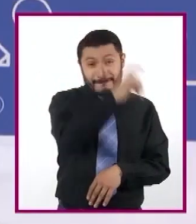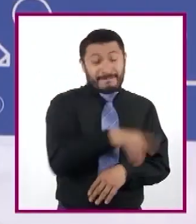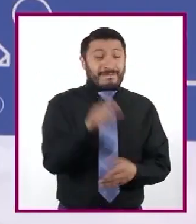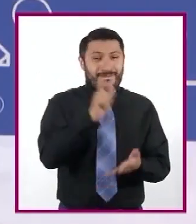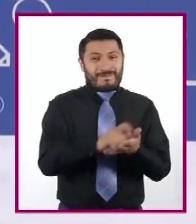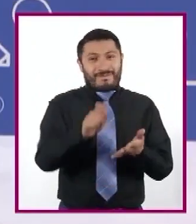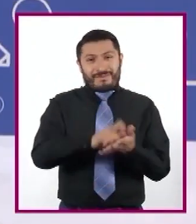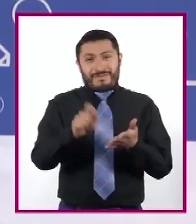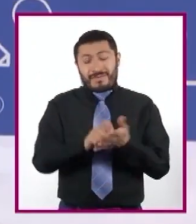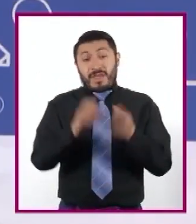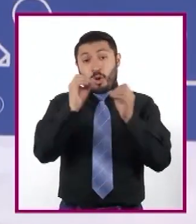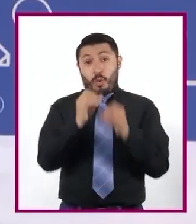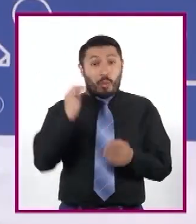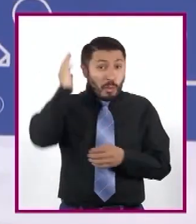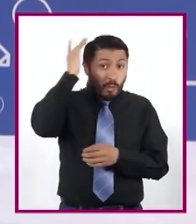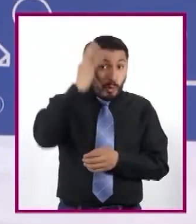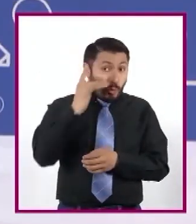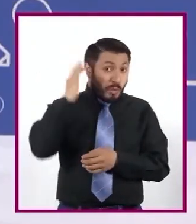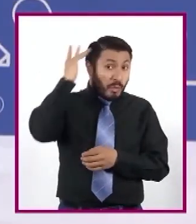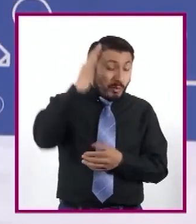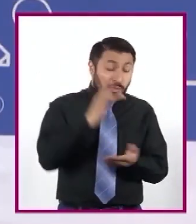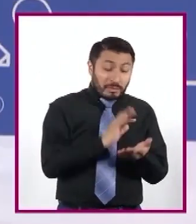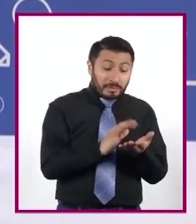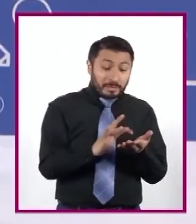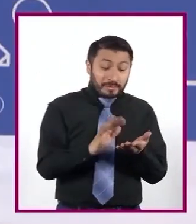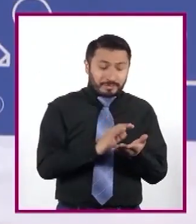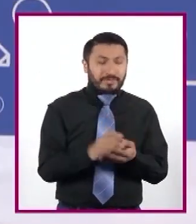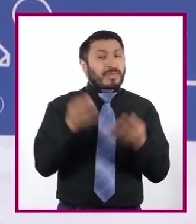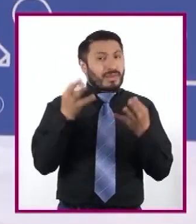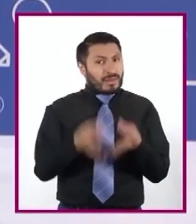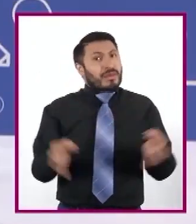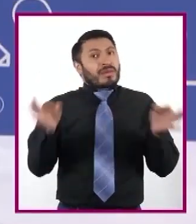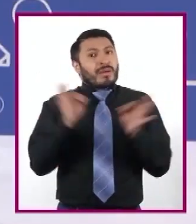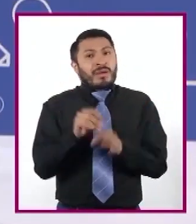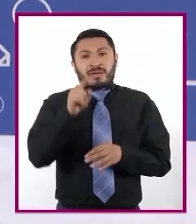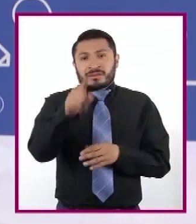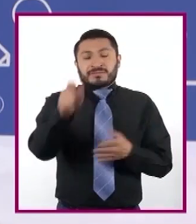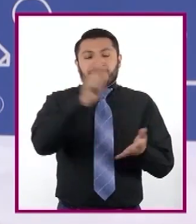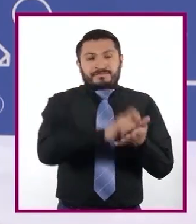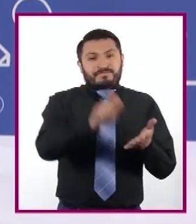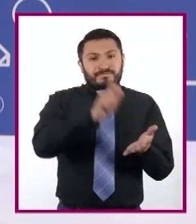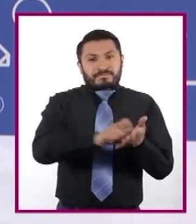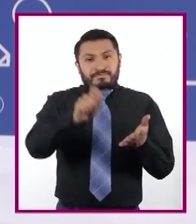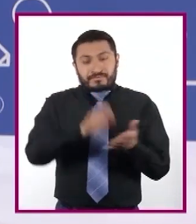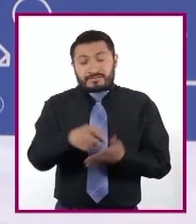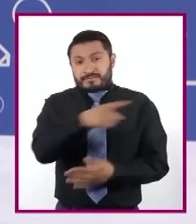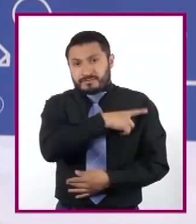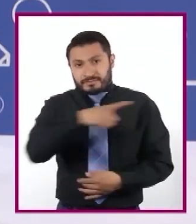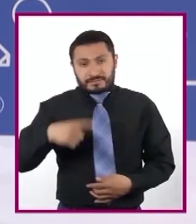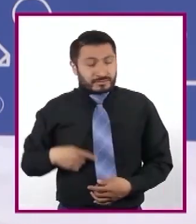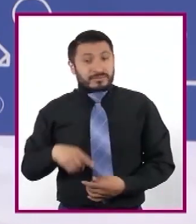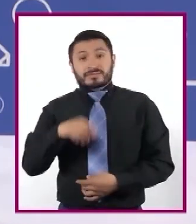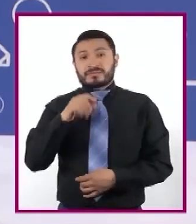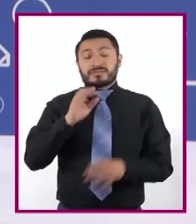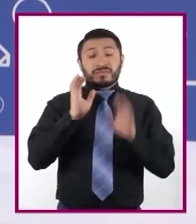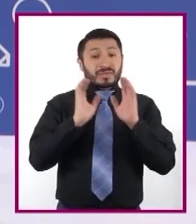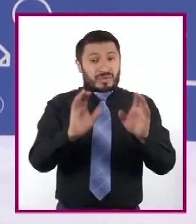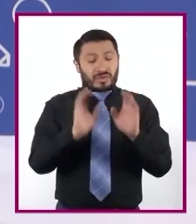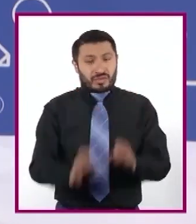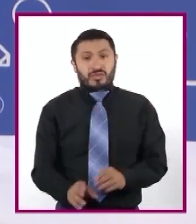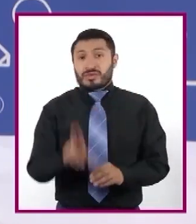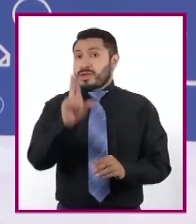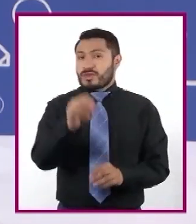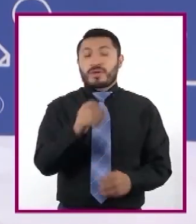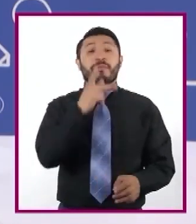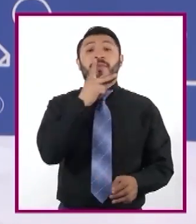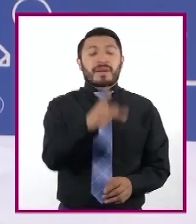al analizar un contenido. Es muy importante considerar que al redactar se debe tener cuidado de evitar la repetición de palabras o